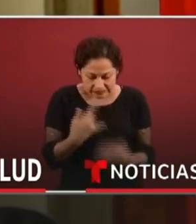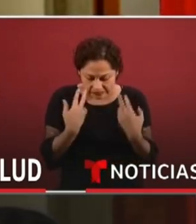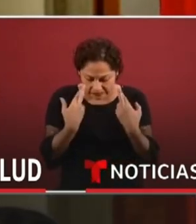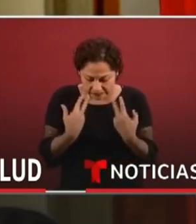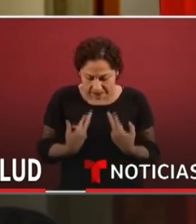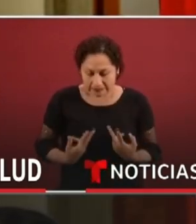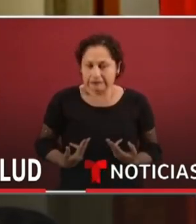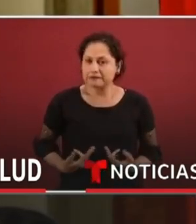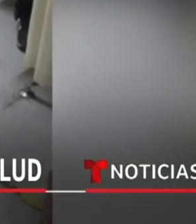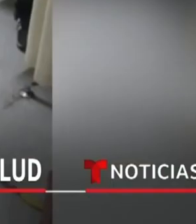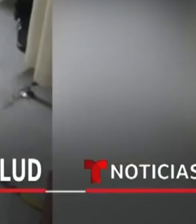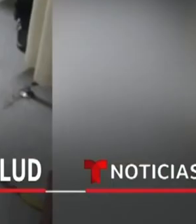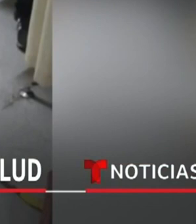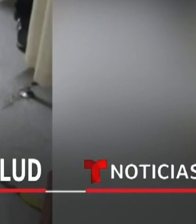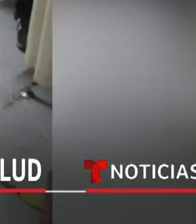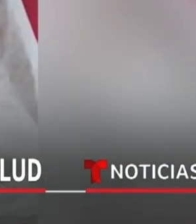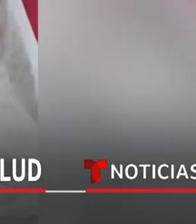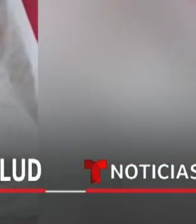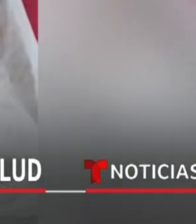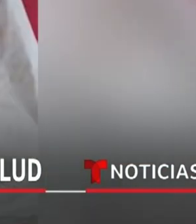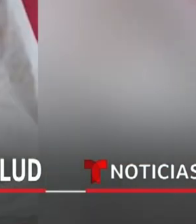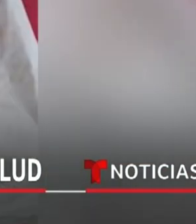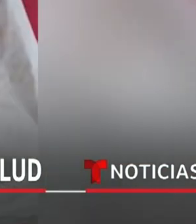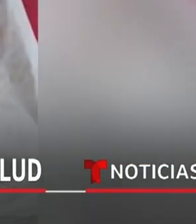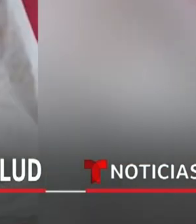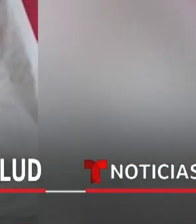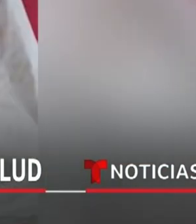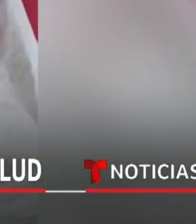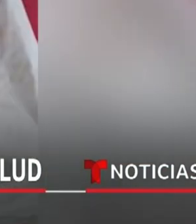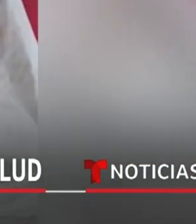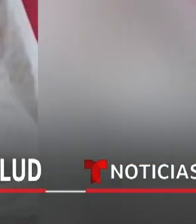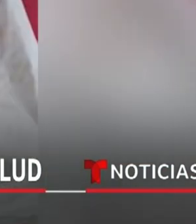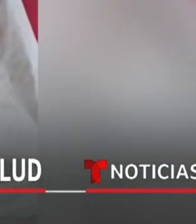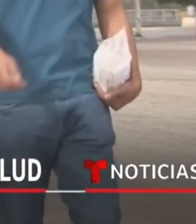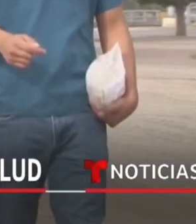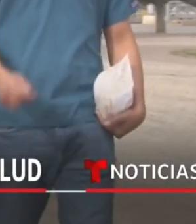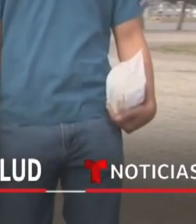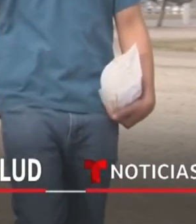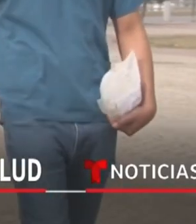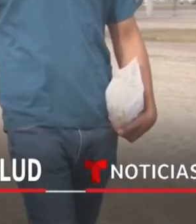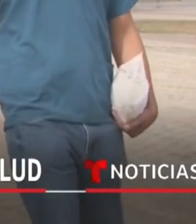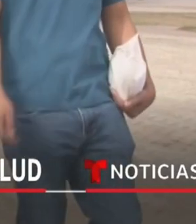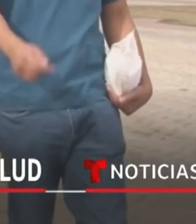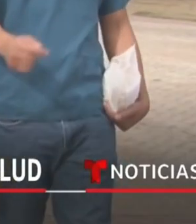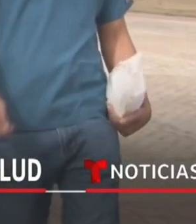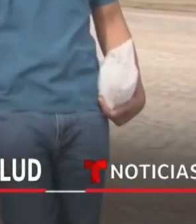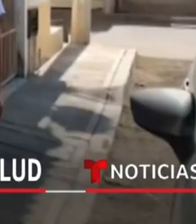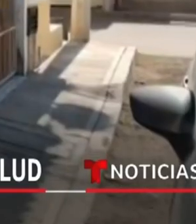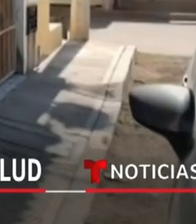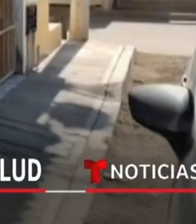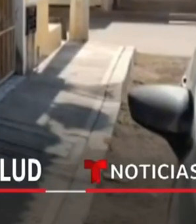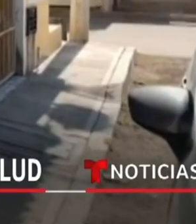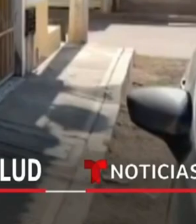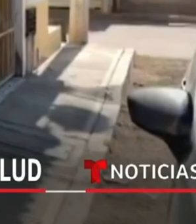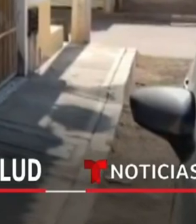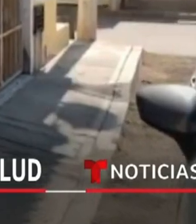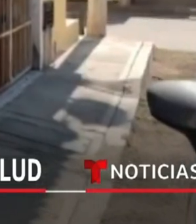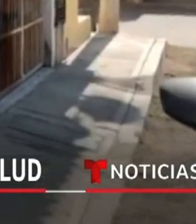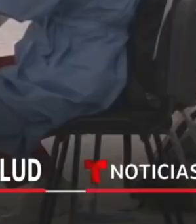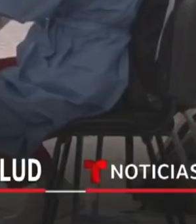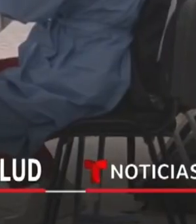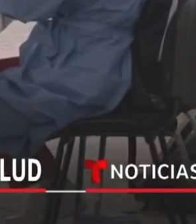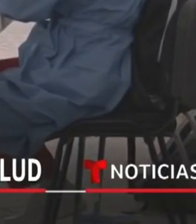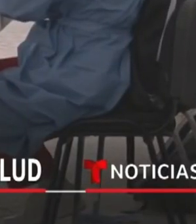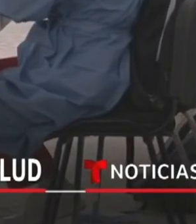de la salud. Y es que los golpean, les lanzan cloro para desinfectarlos, los bajan del transporte público, los corren de sus